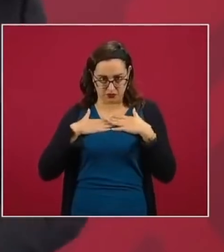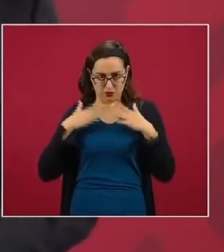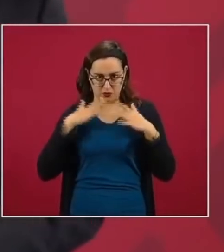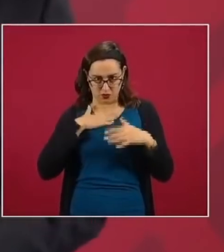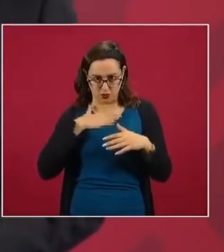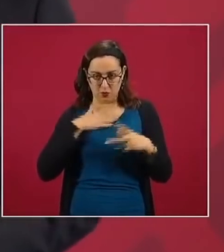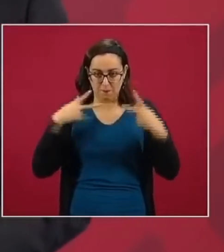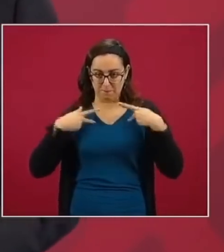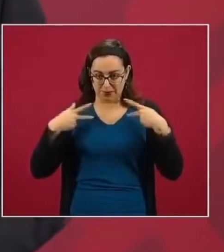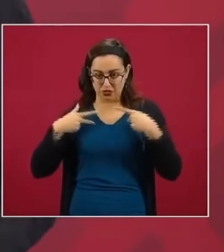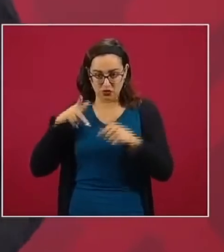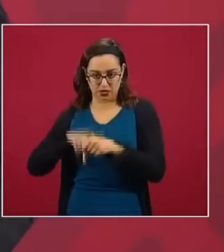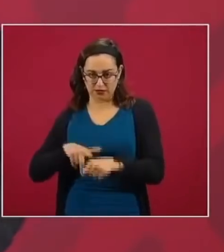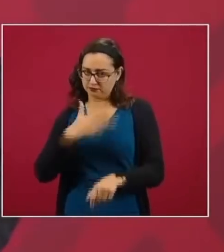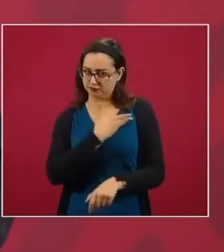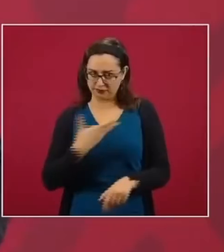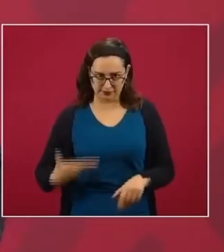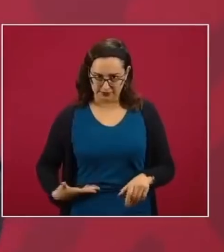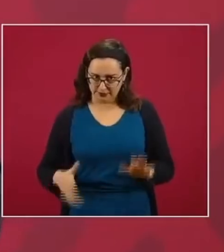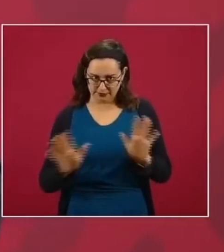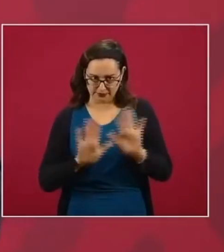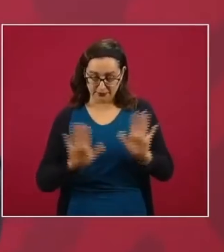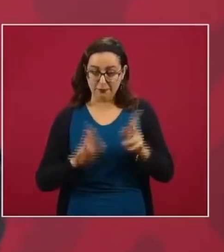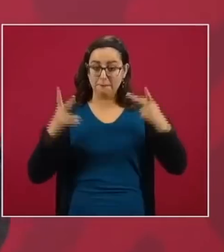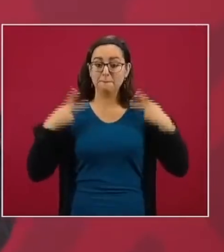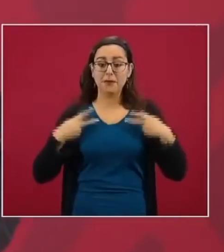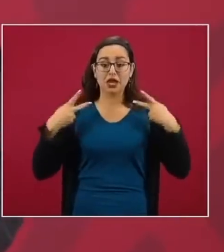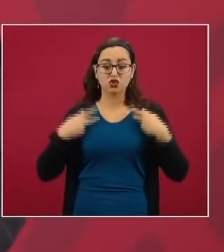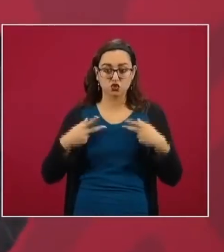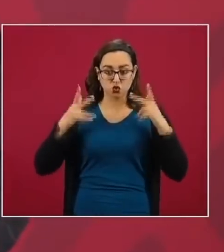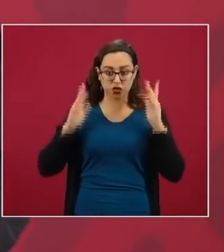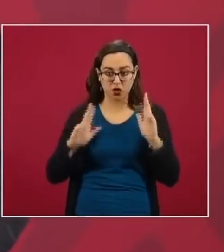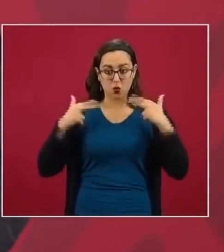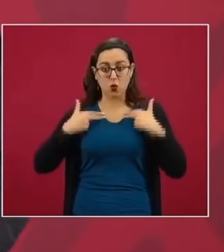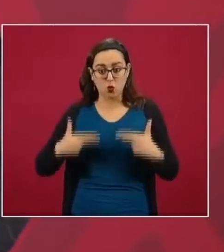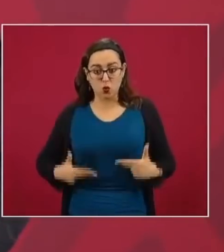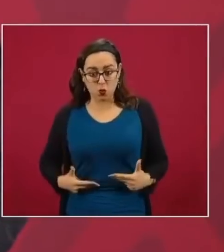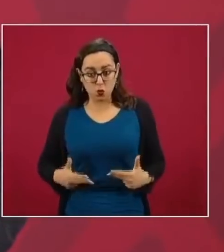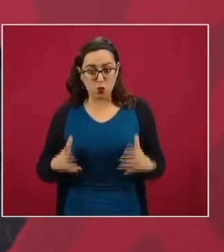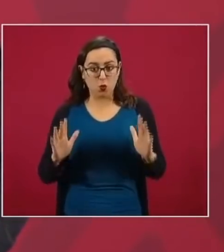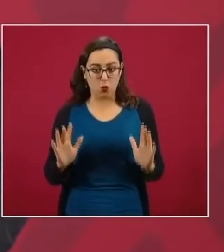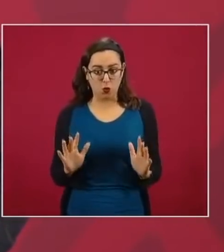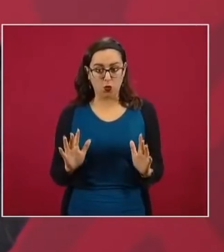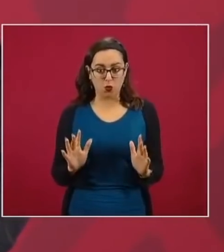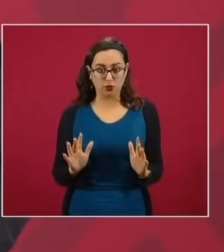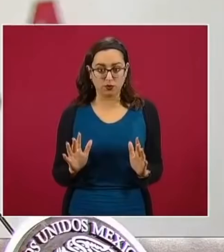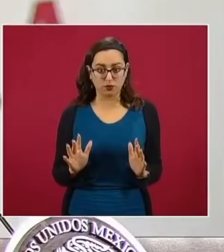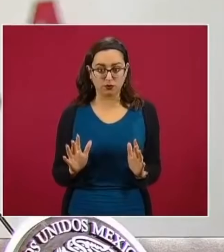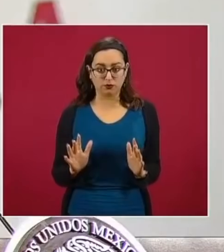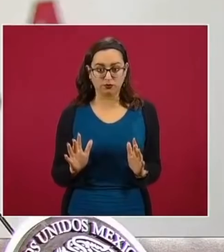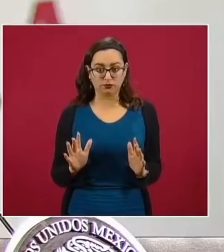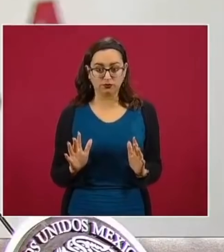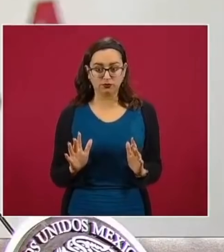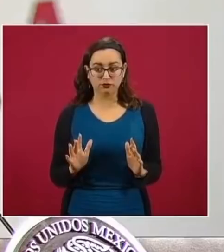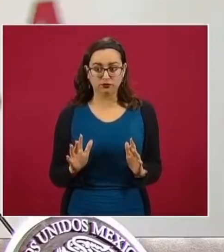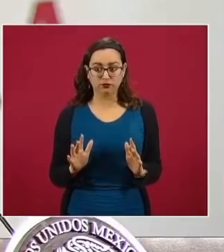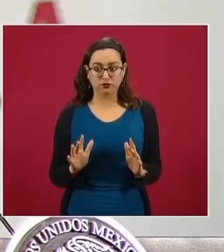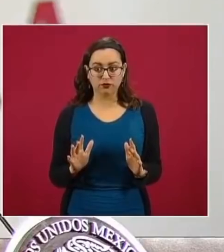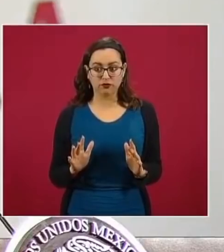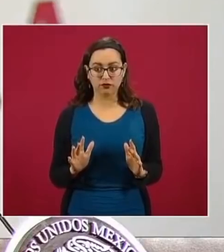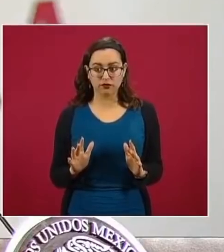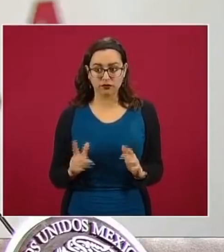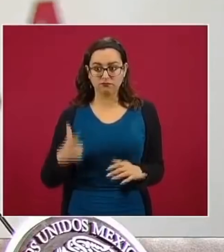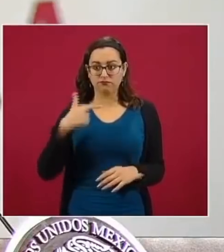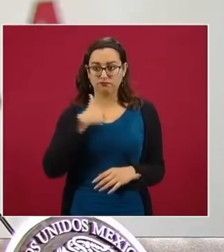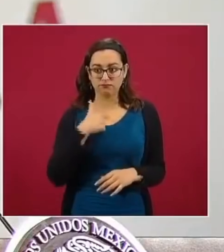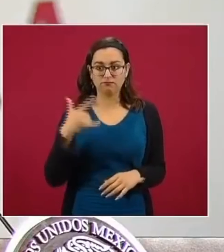oportunidad. Vaya que sí celebró. Pero pidió que sí, esa figura no se use para acusar sin pruebas. Es decir, hablando de lo general, le mandó un mensaje a Robles,